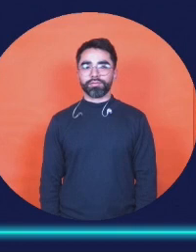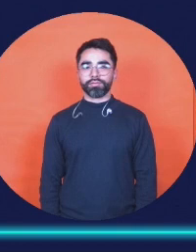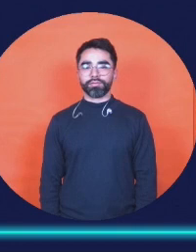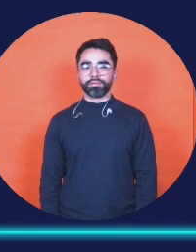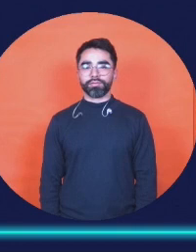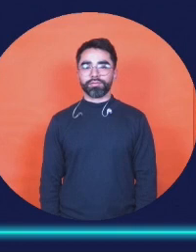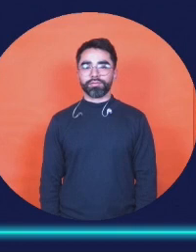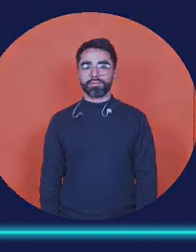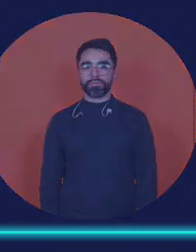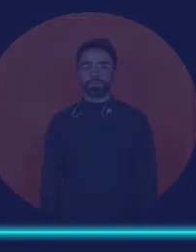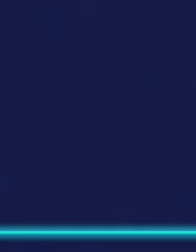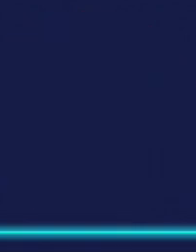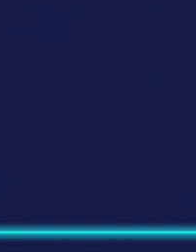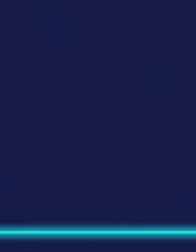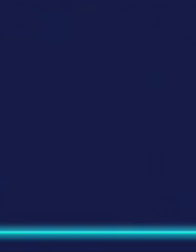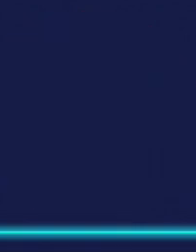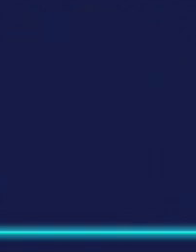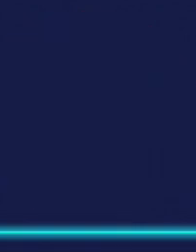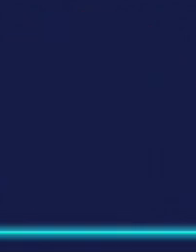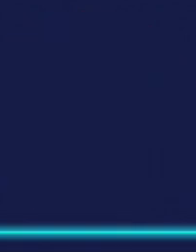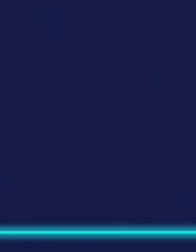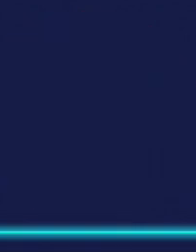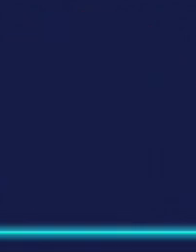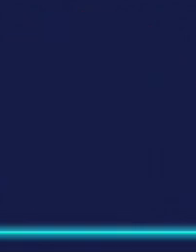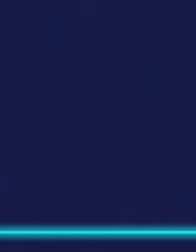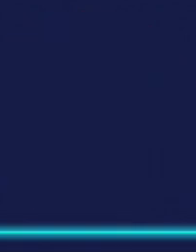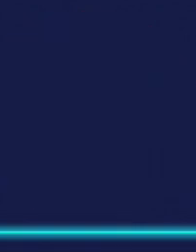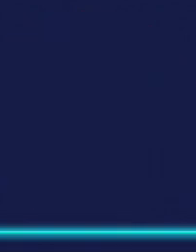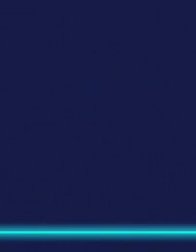then collectively, we'll fix it.